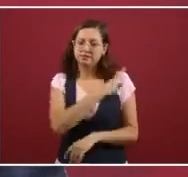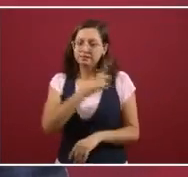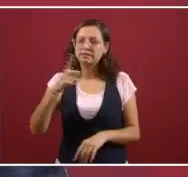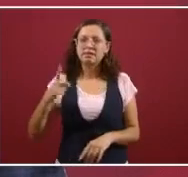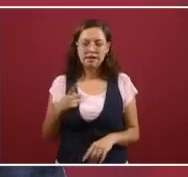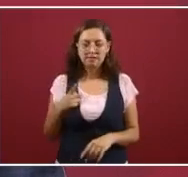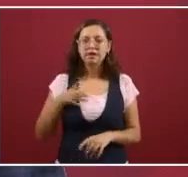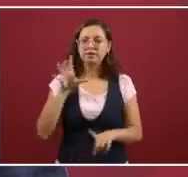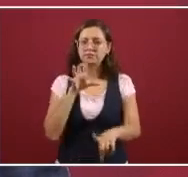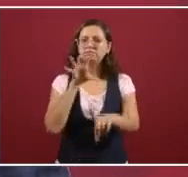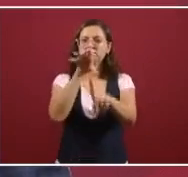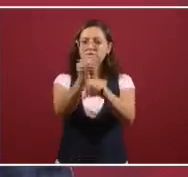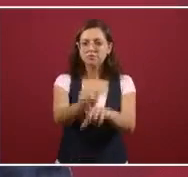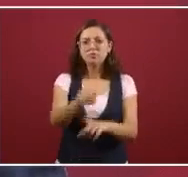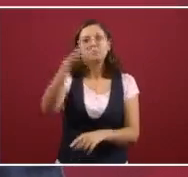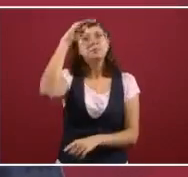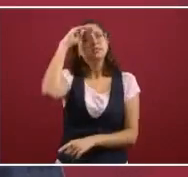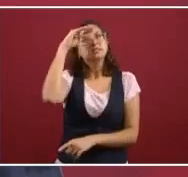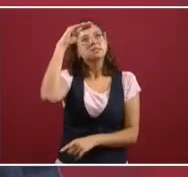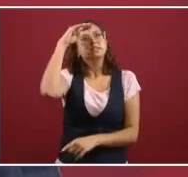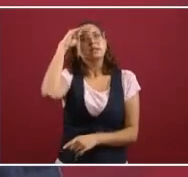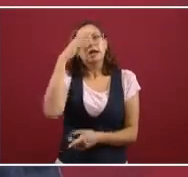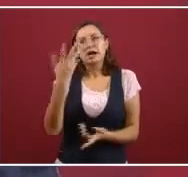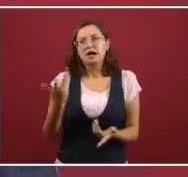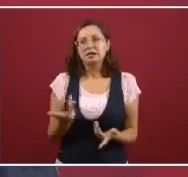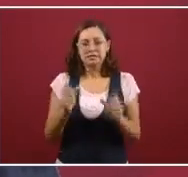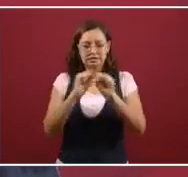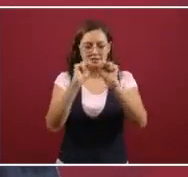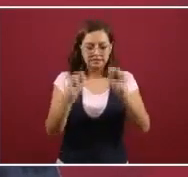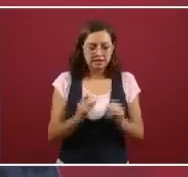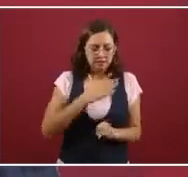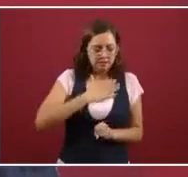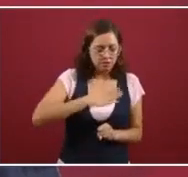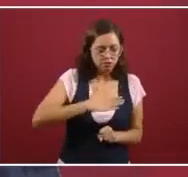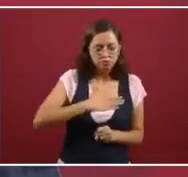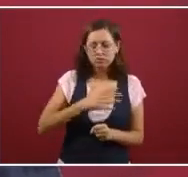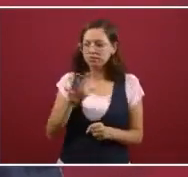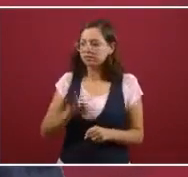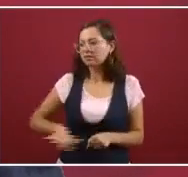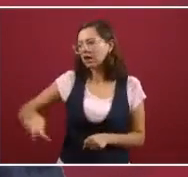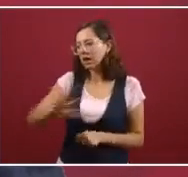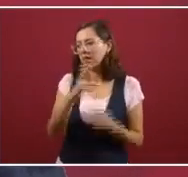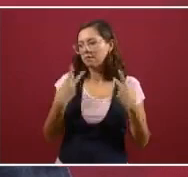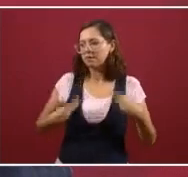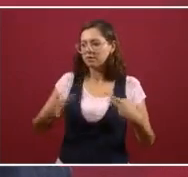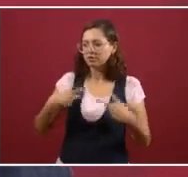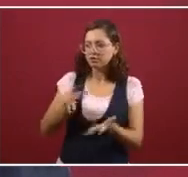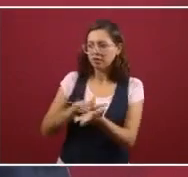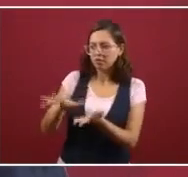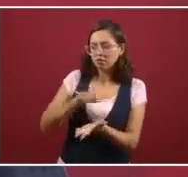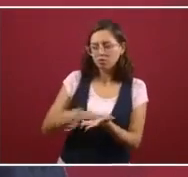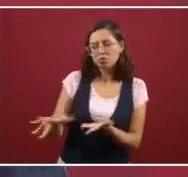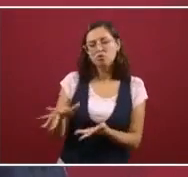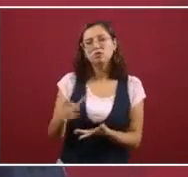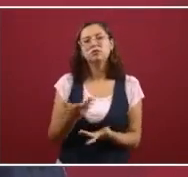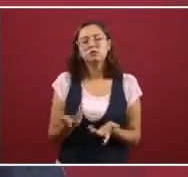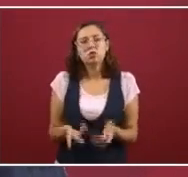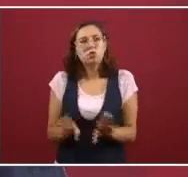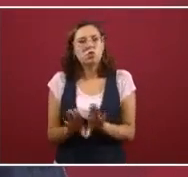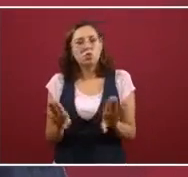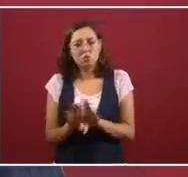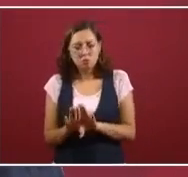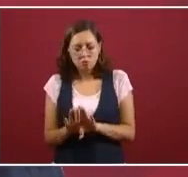pensar cuál es el sistema de justicia y de solidaridad social que requerimos. Y después lo vamos a tener que